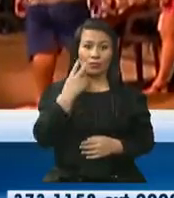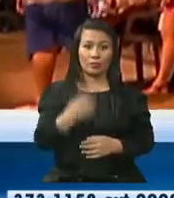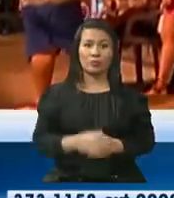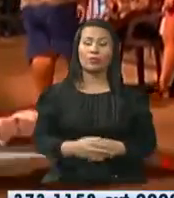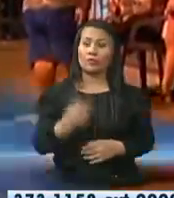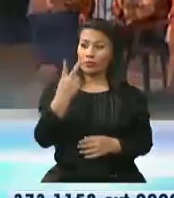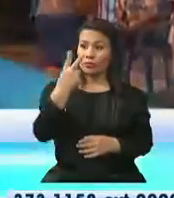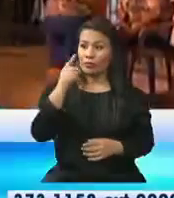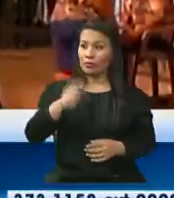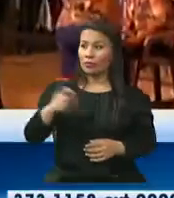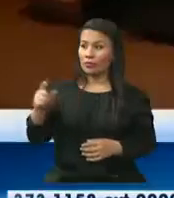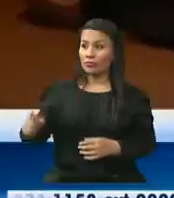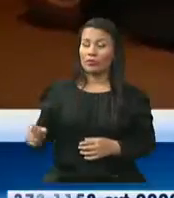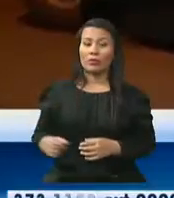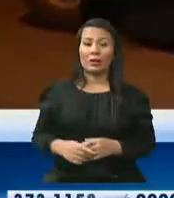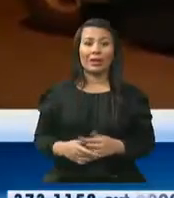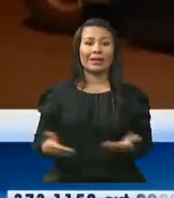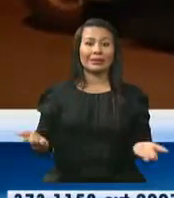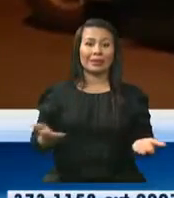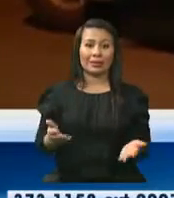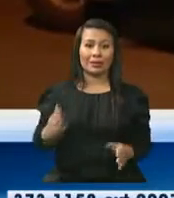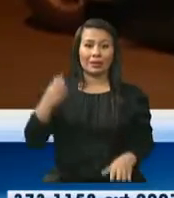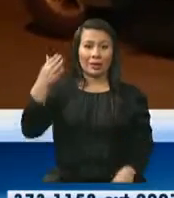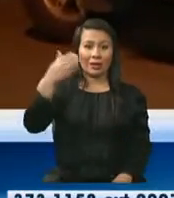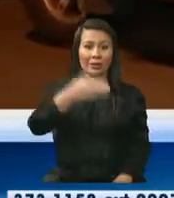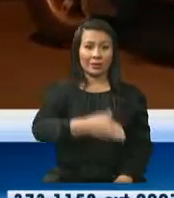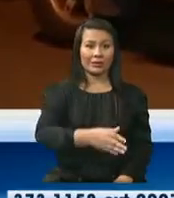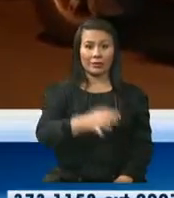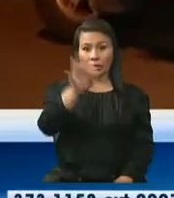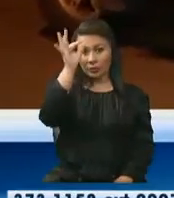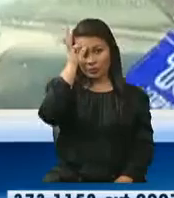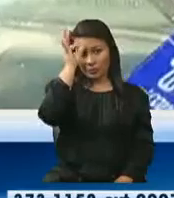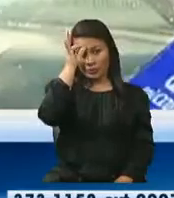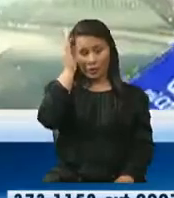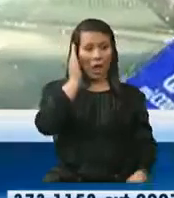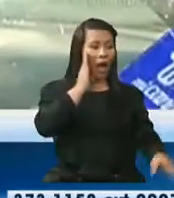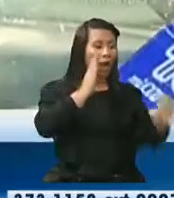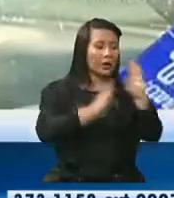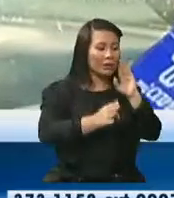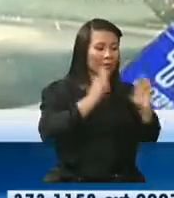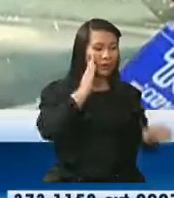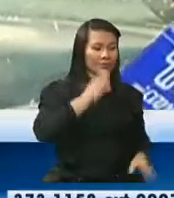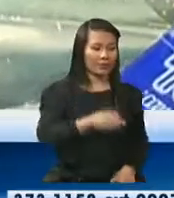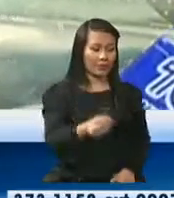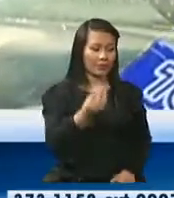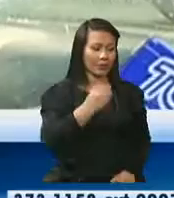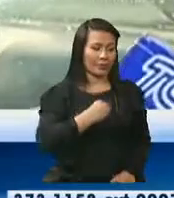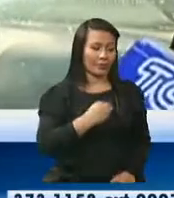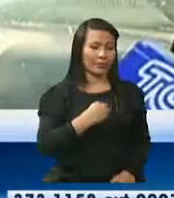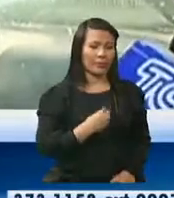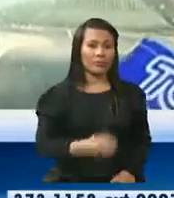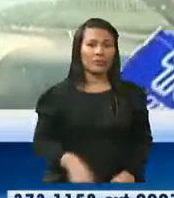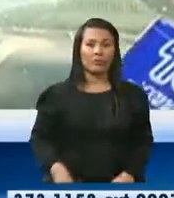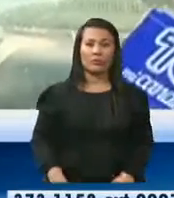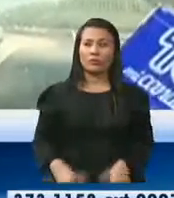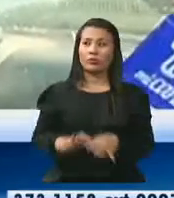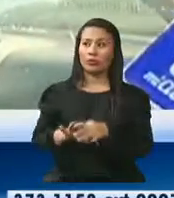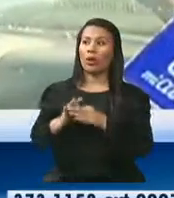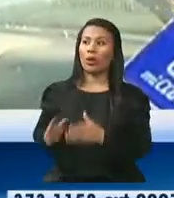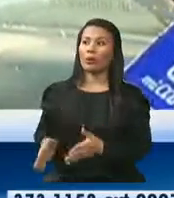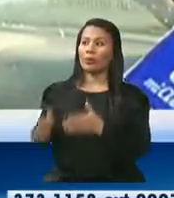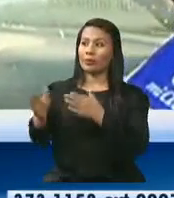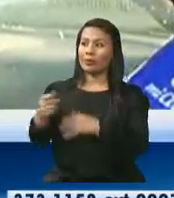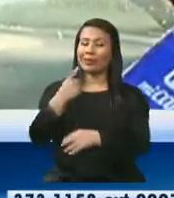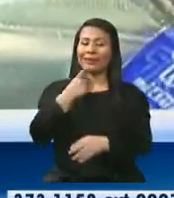dos heridos fueron trasladados hasta una casa de salud donde recibieron atención. Según lo que indican compañeros, dice que fue